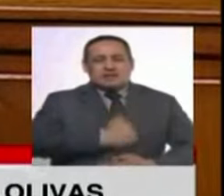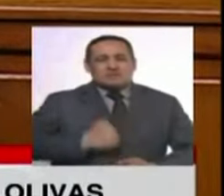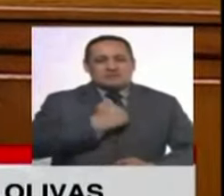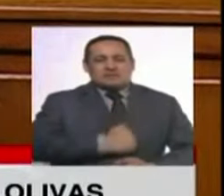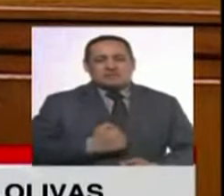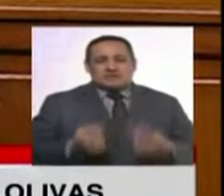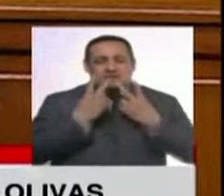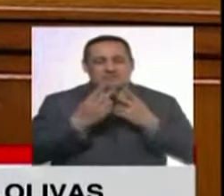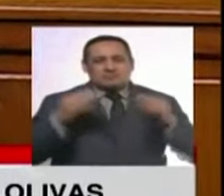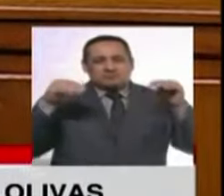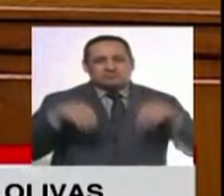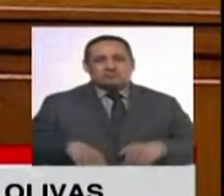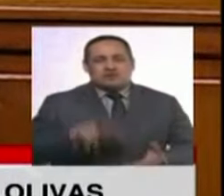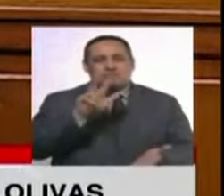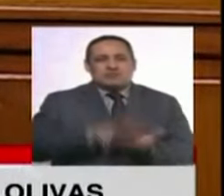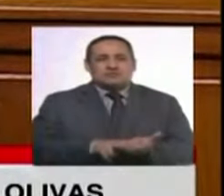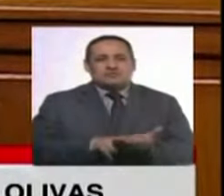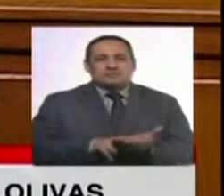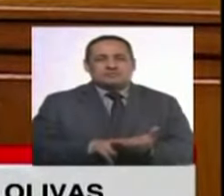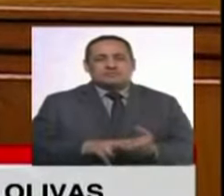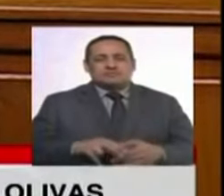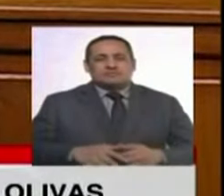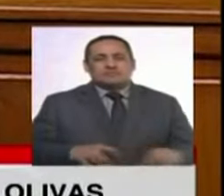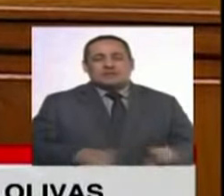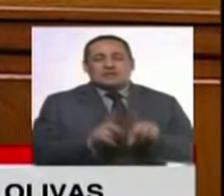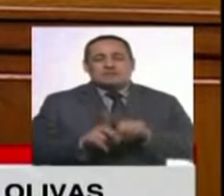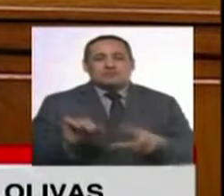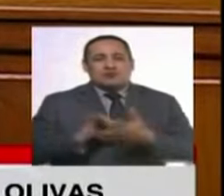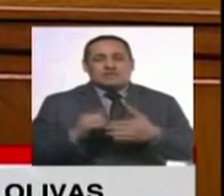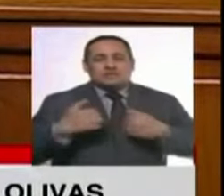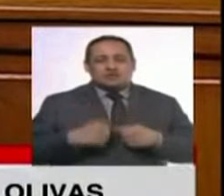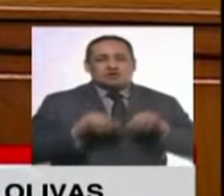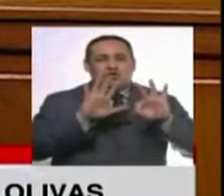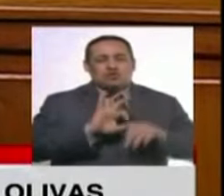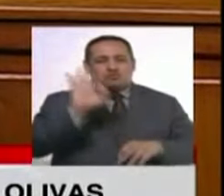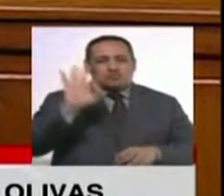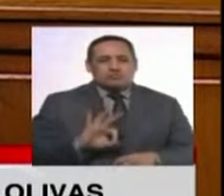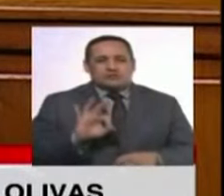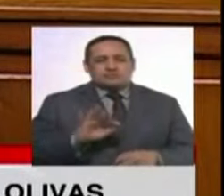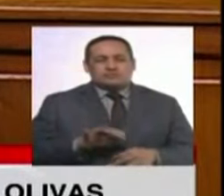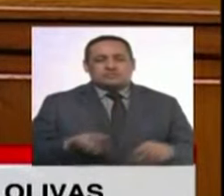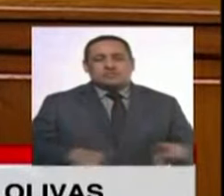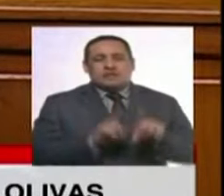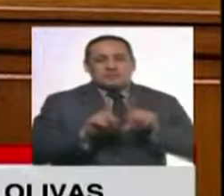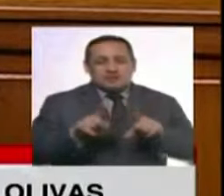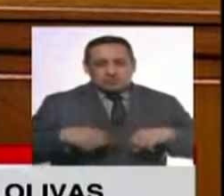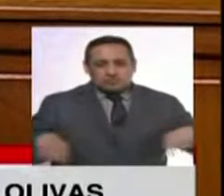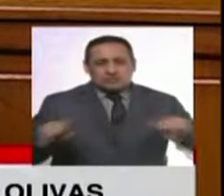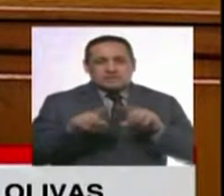ha bajado su aprobación hemos tenido el ocho por ciento colegas